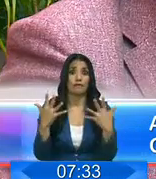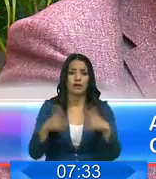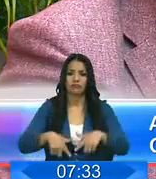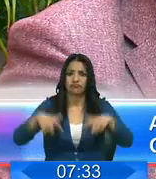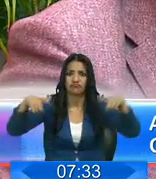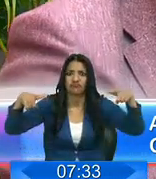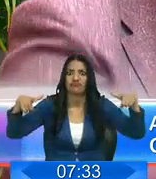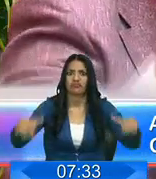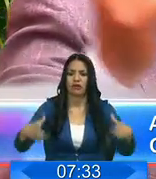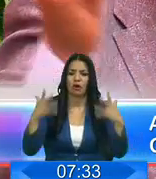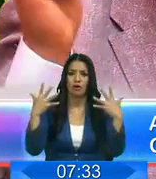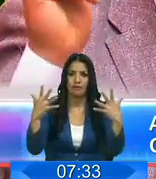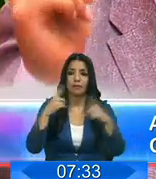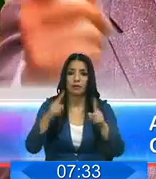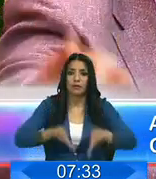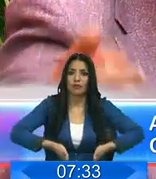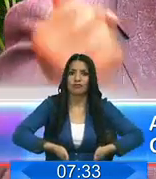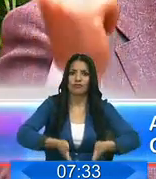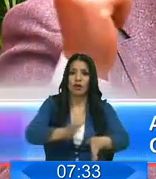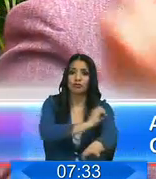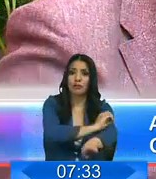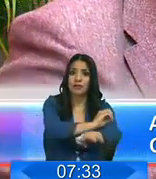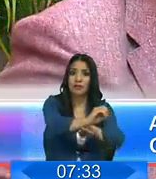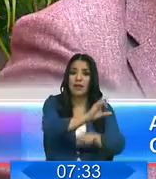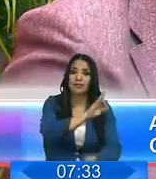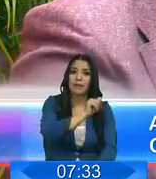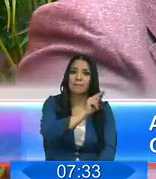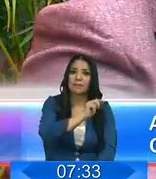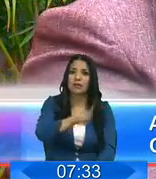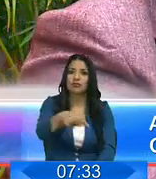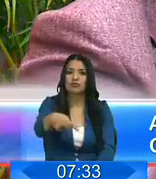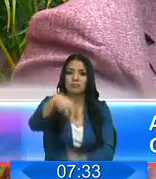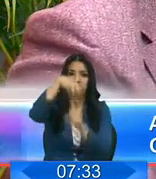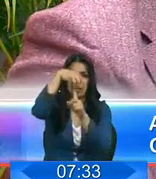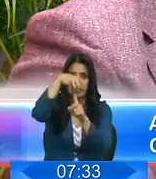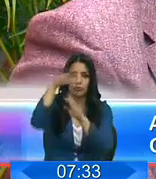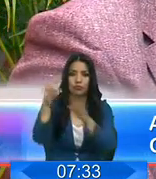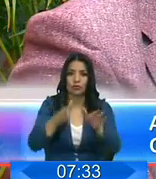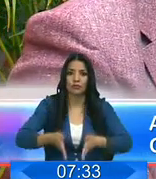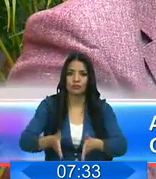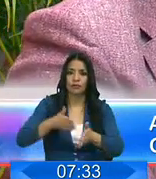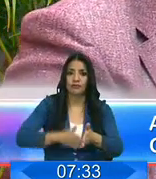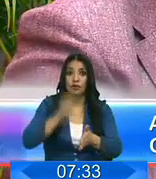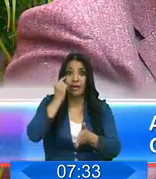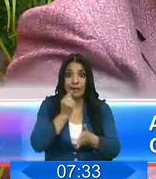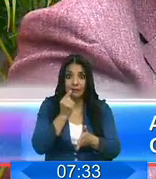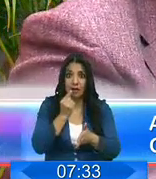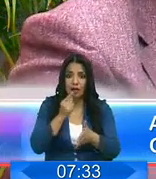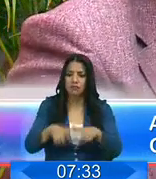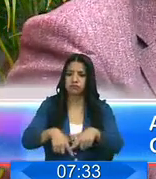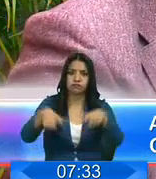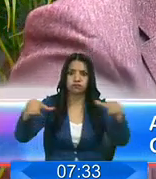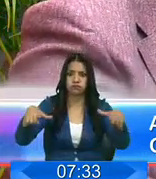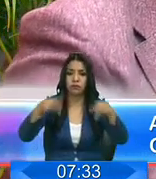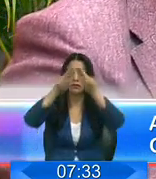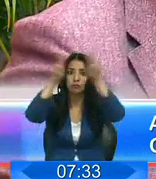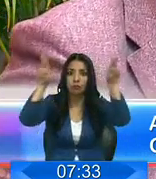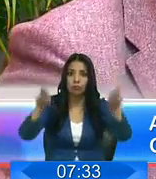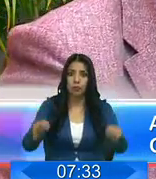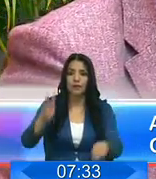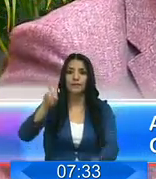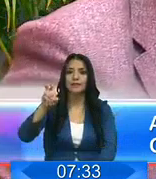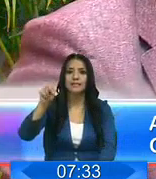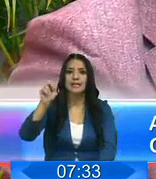estaba acostumbrado, la nueva vía occidental que viene de Tambillo a la mitad del mundo, la nueva vía Simón Bolívar, hay que hacer un puente desde la